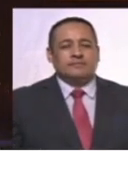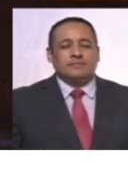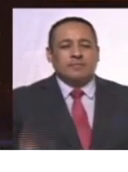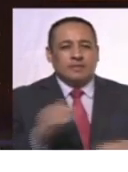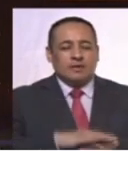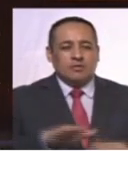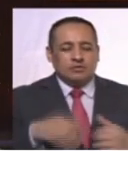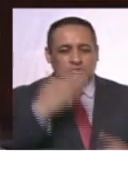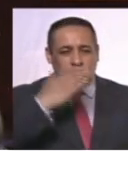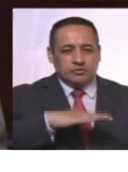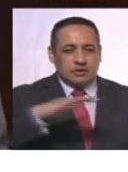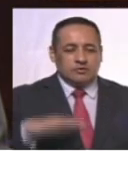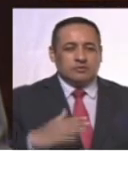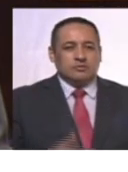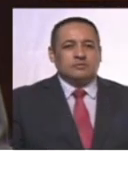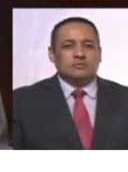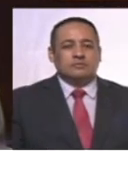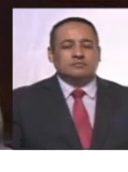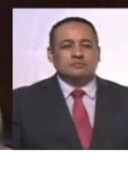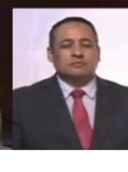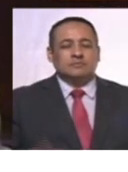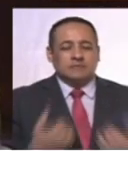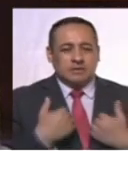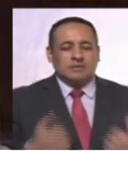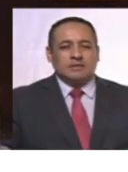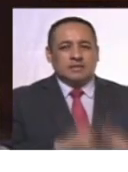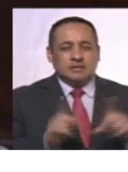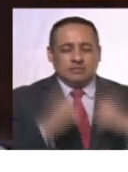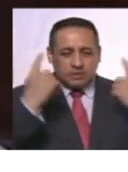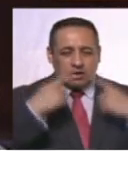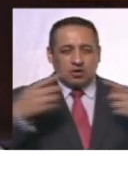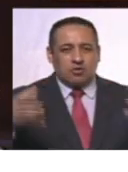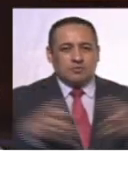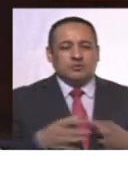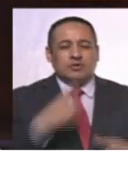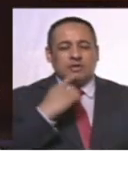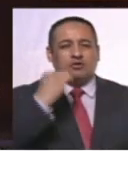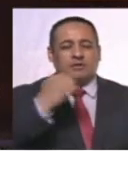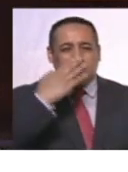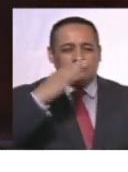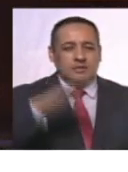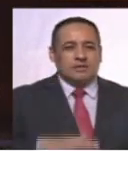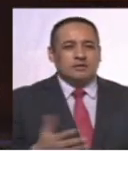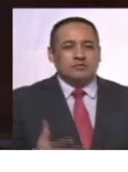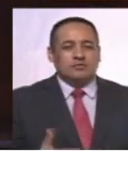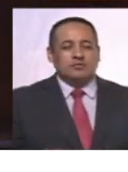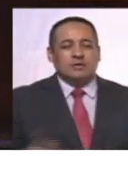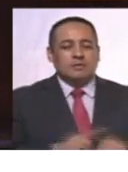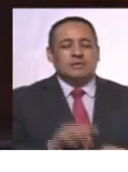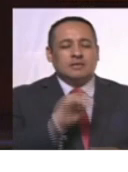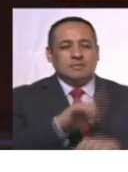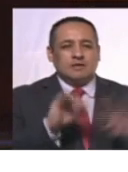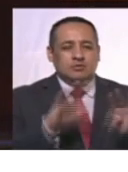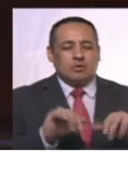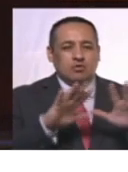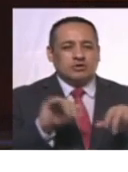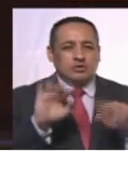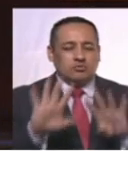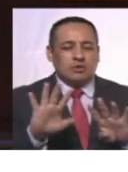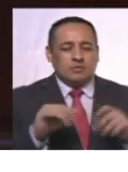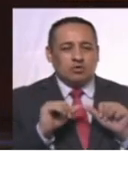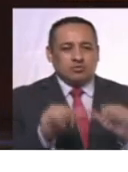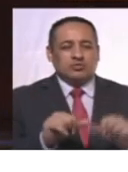respecto a los niños, tenemos la Convención sobre los Derechos del Niño, desde 1989,